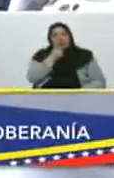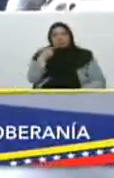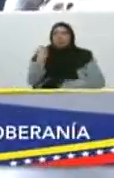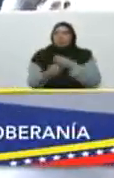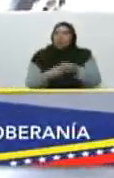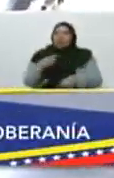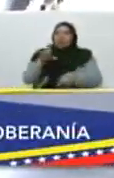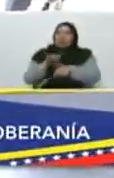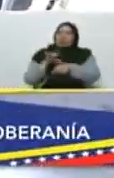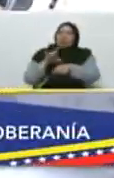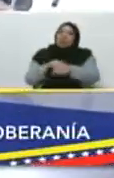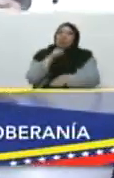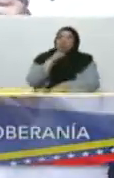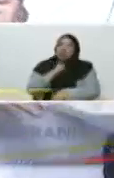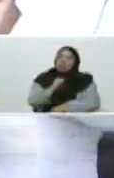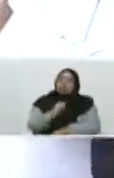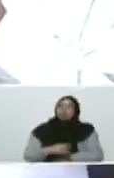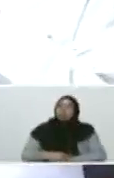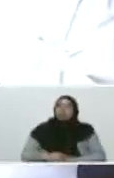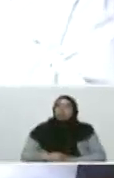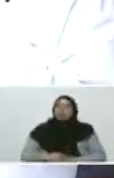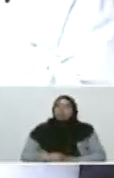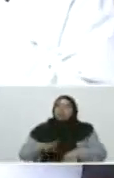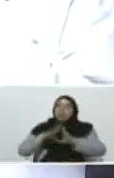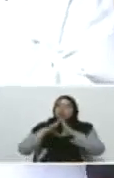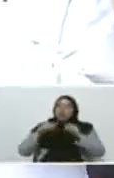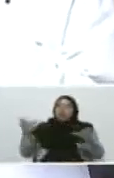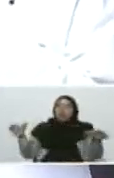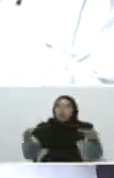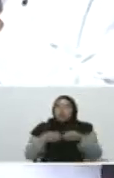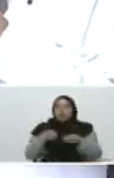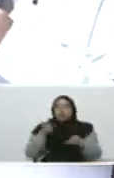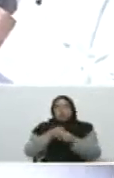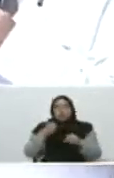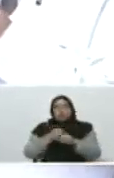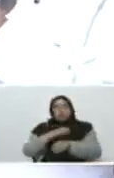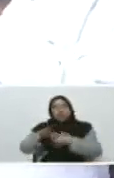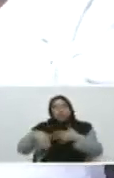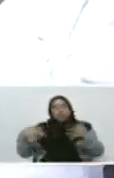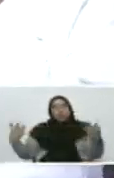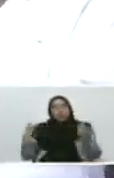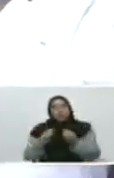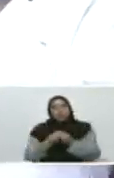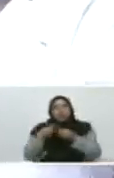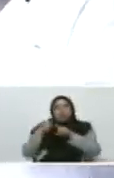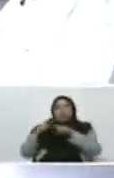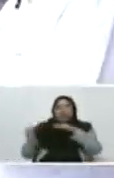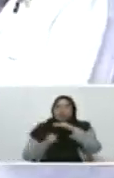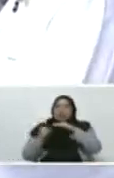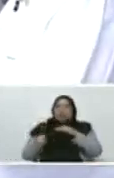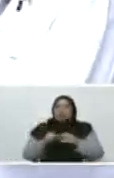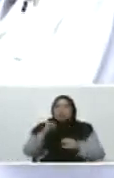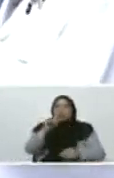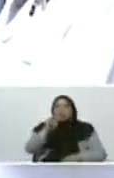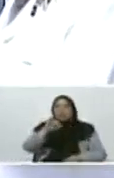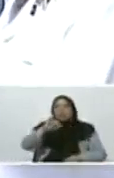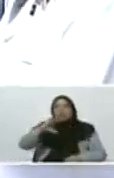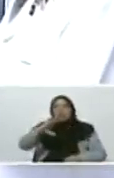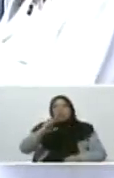el doctor Gardier, todo el grupo, el doctor Wittig y todo el equipo del Instituto Venezolano de